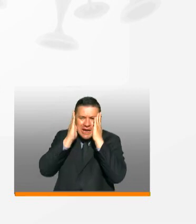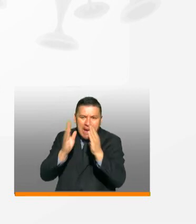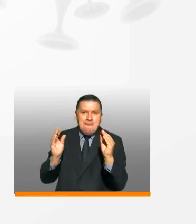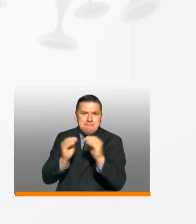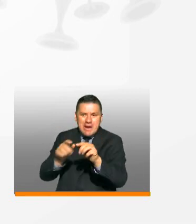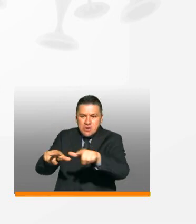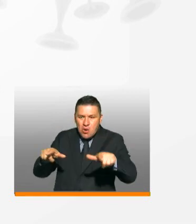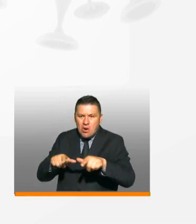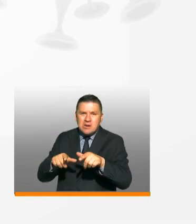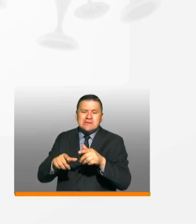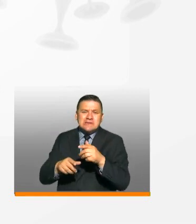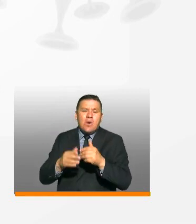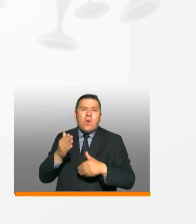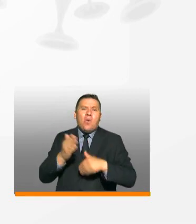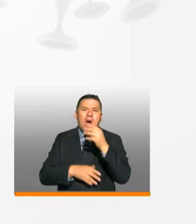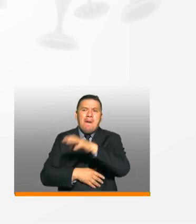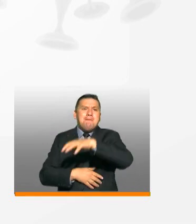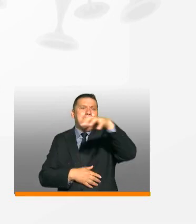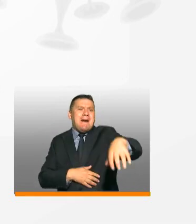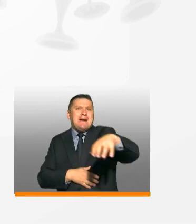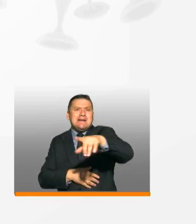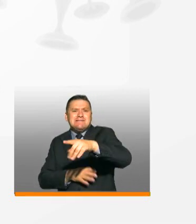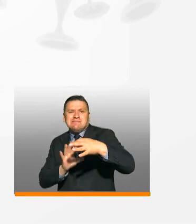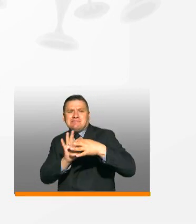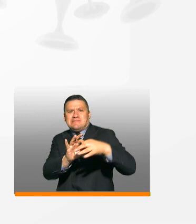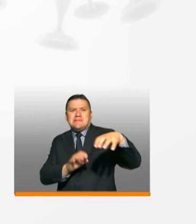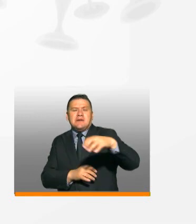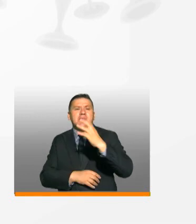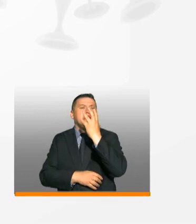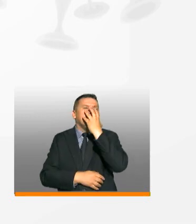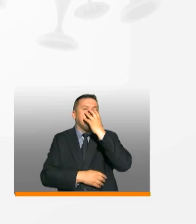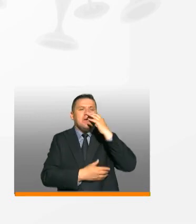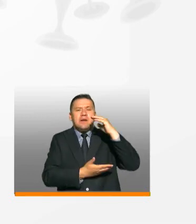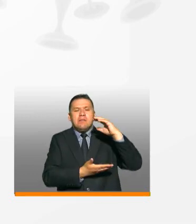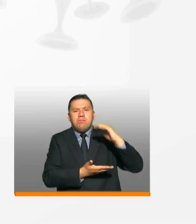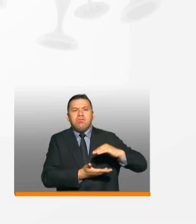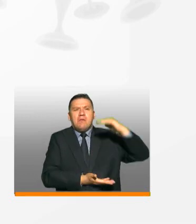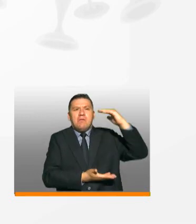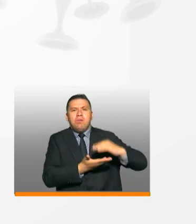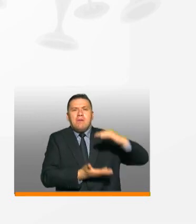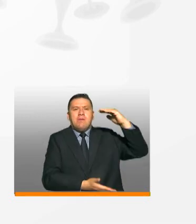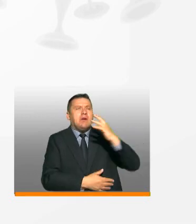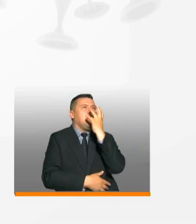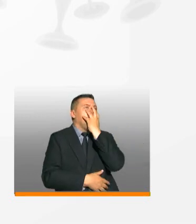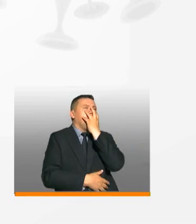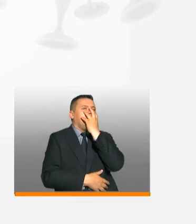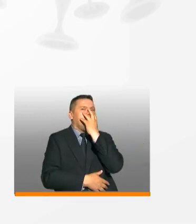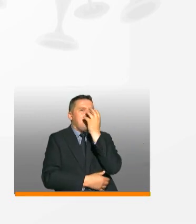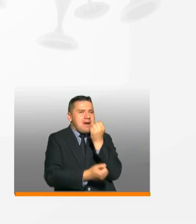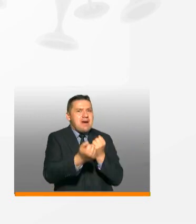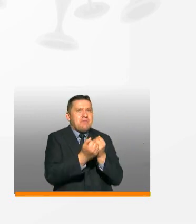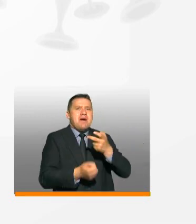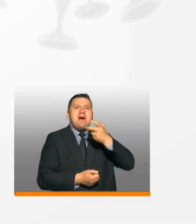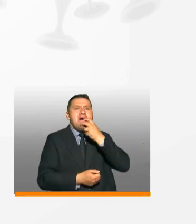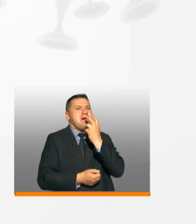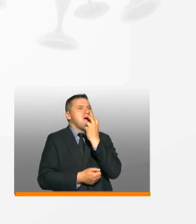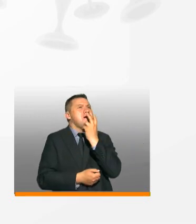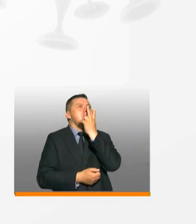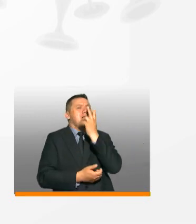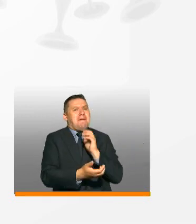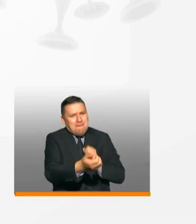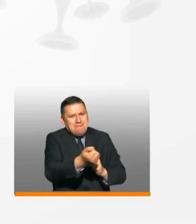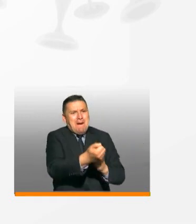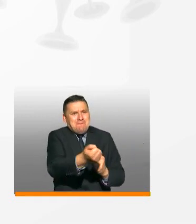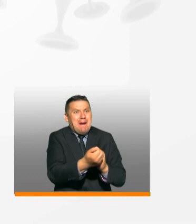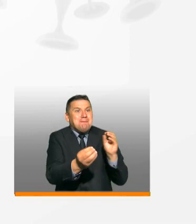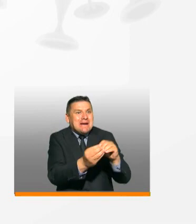estamos remitiendo unas nuevas unidades de cuidado intensivo, ventiladores, monitores, bombas de difusión, para apoyar el trabajo y para